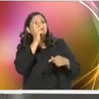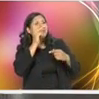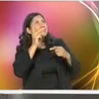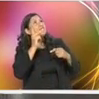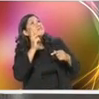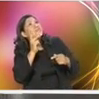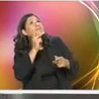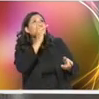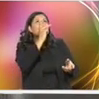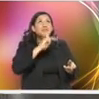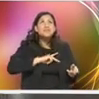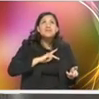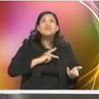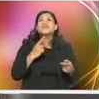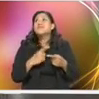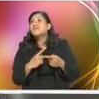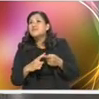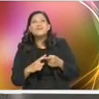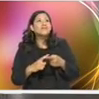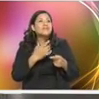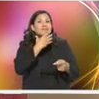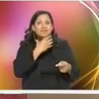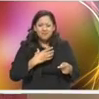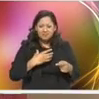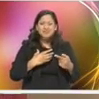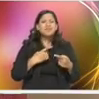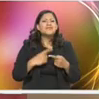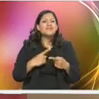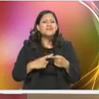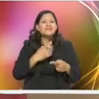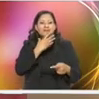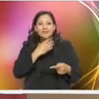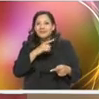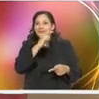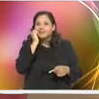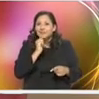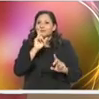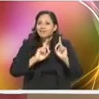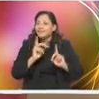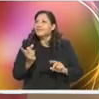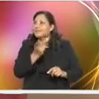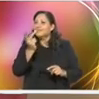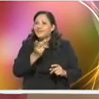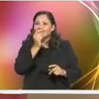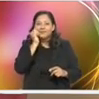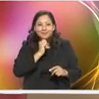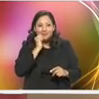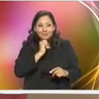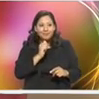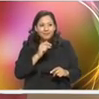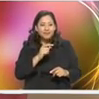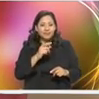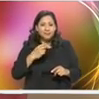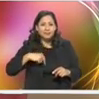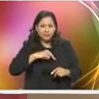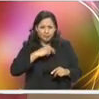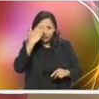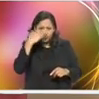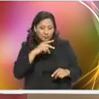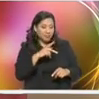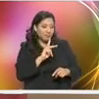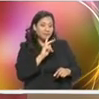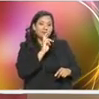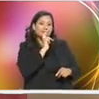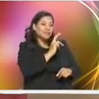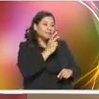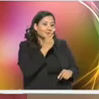eres tú mi padre? ¿No? Sí. Es que Santa Claus va a venir. ¿Quién es Santa Claus? Y todas esas preguntas que todos nos hacemos, pero que no las decimos, esta